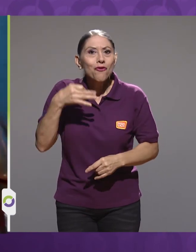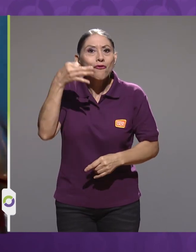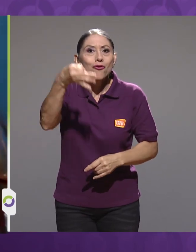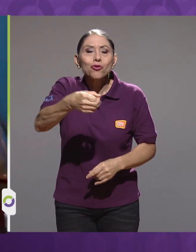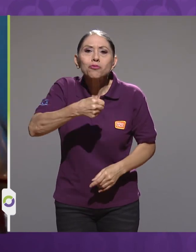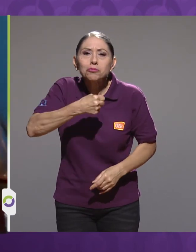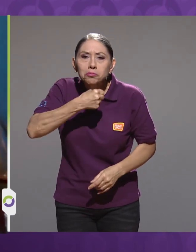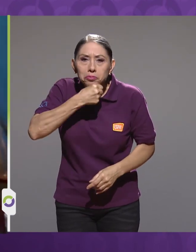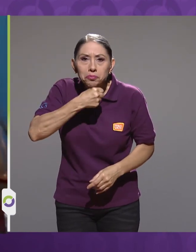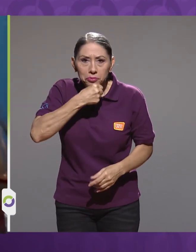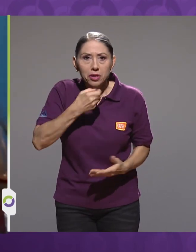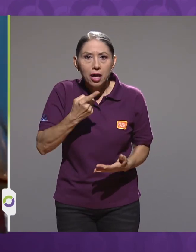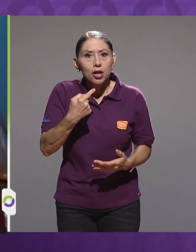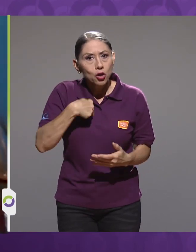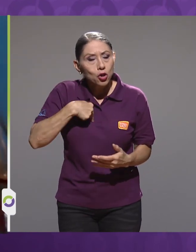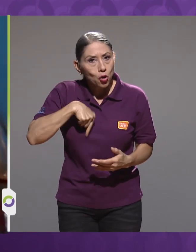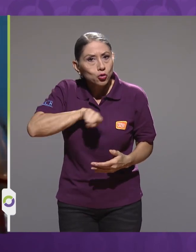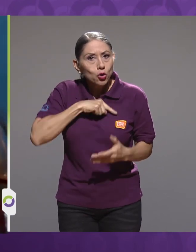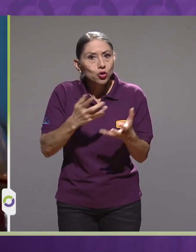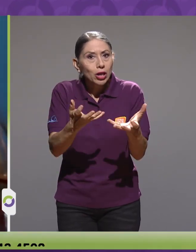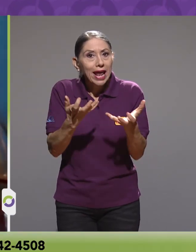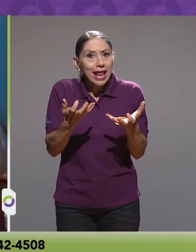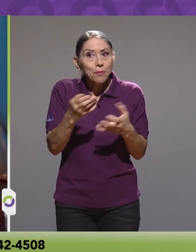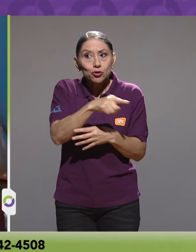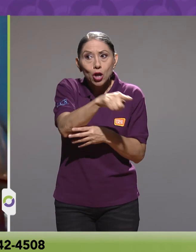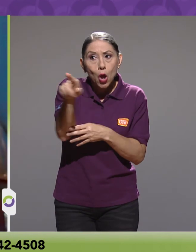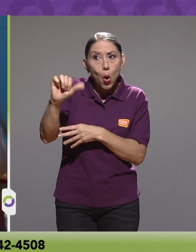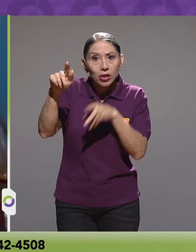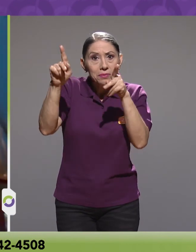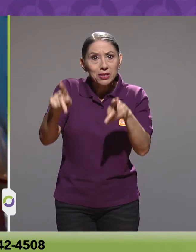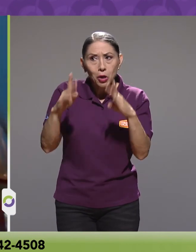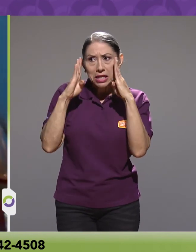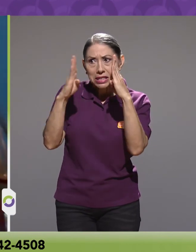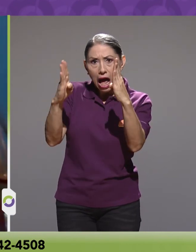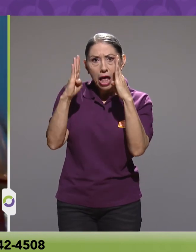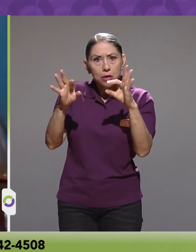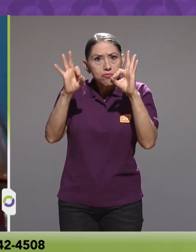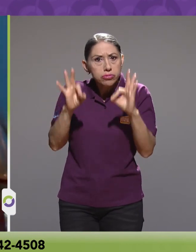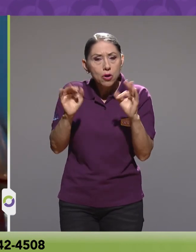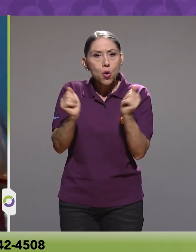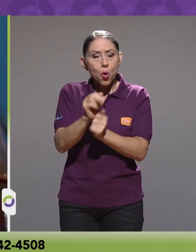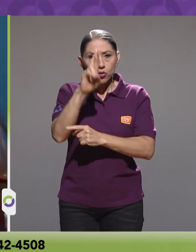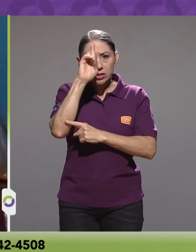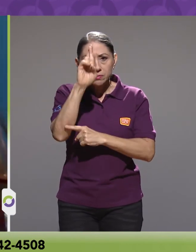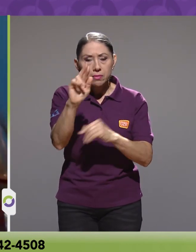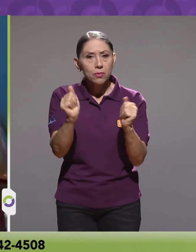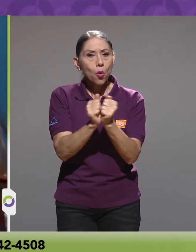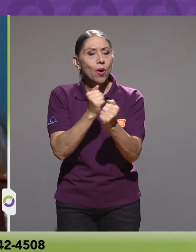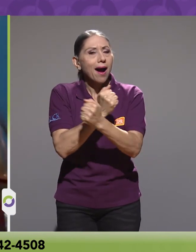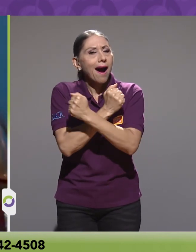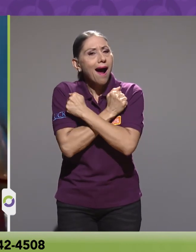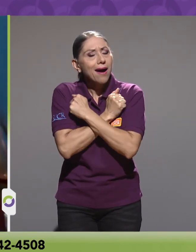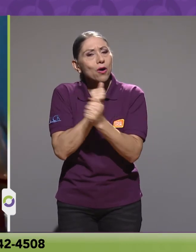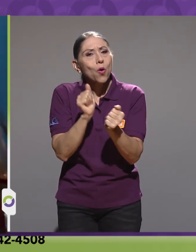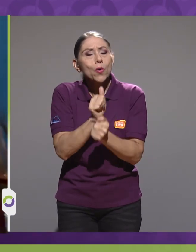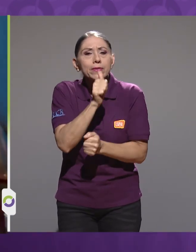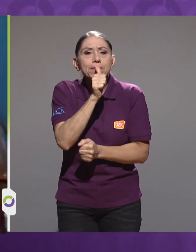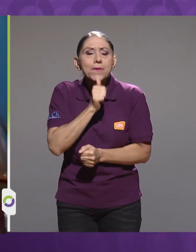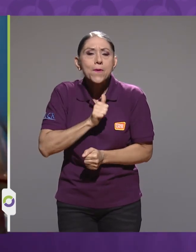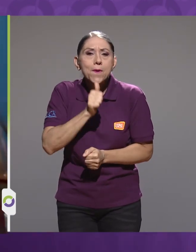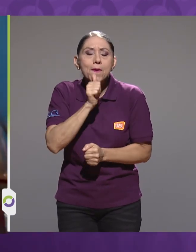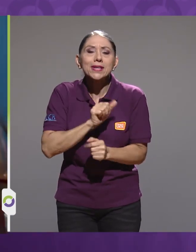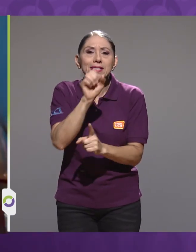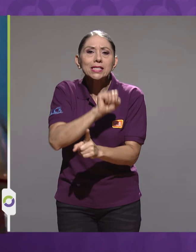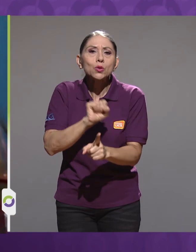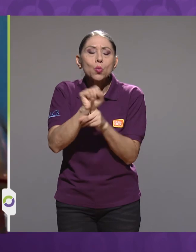que vamos a ser o vamos a querer ser tratadas de una cierta forma, con respeto, con cariño, con